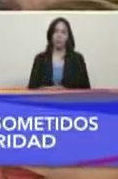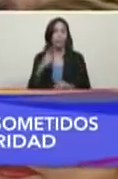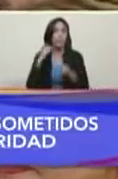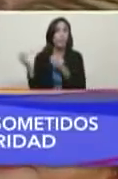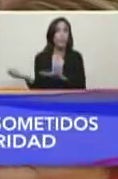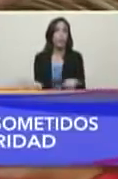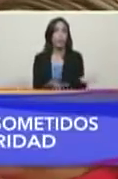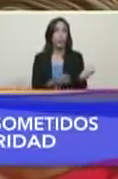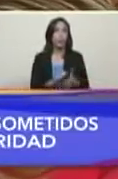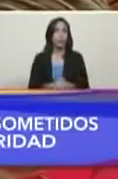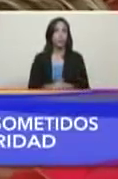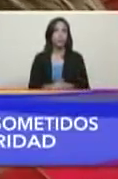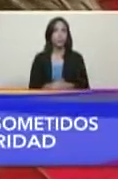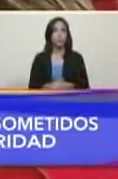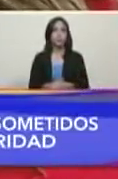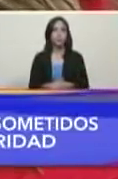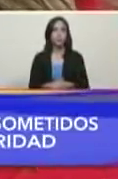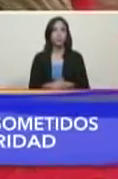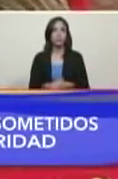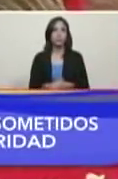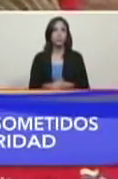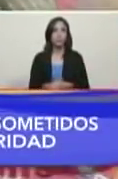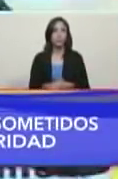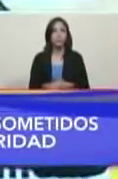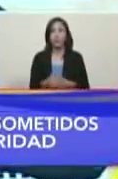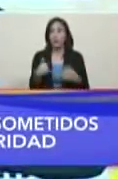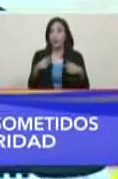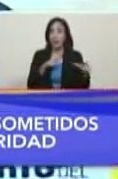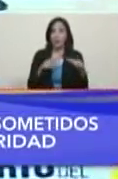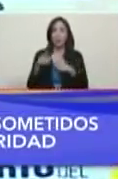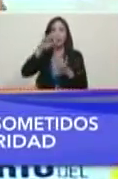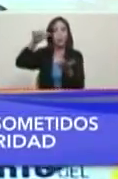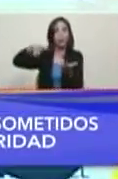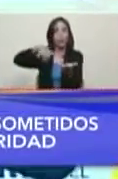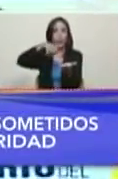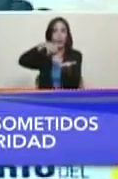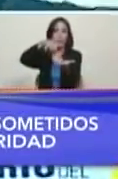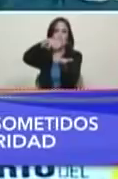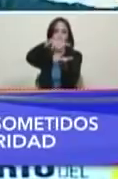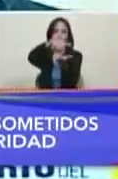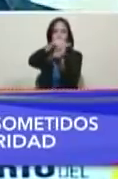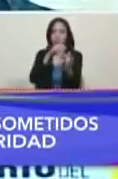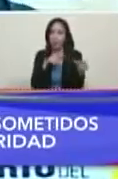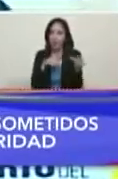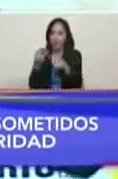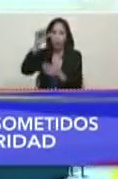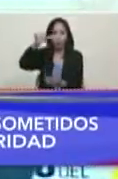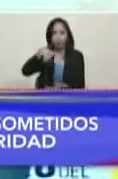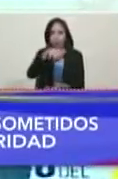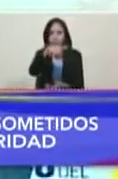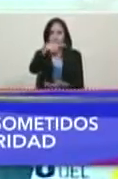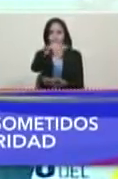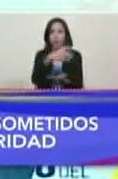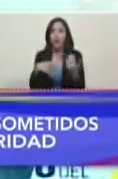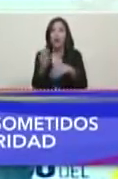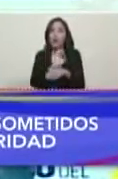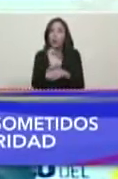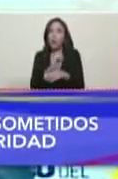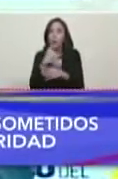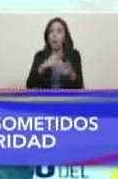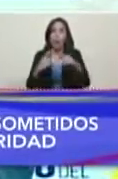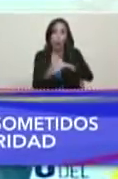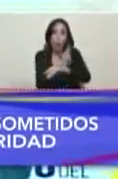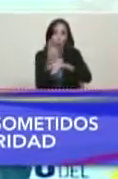Bienvenidos. Ya hay una flota de aviones que va a salir a Ecuador en las próximas horas para buscar a nuestros